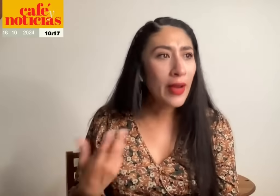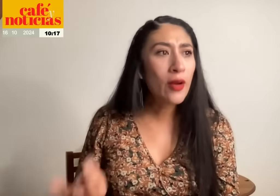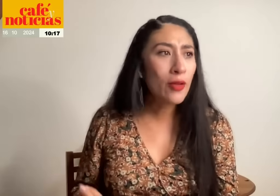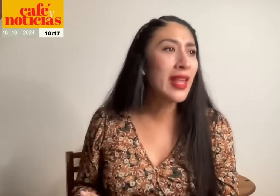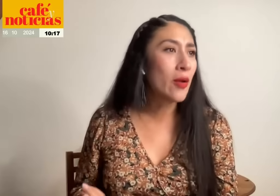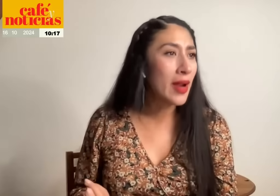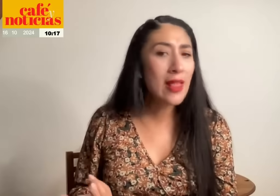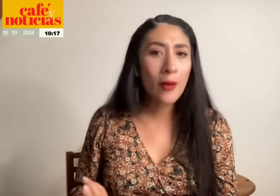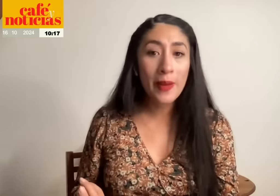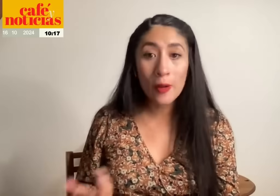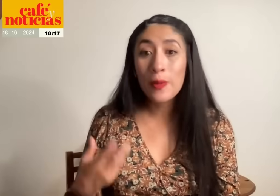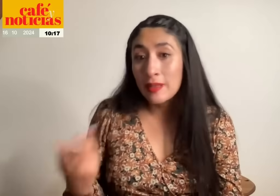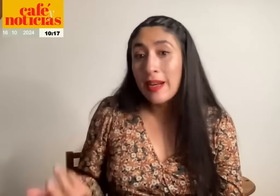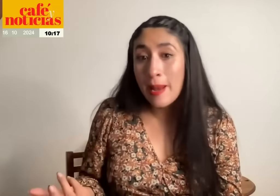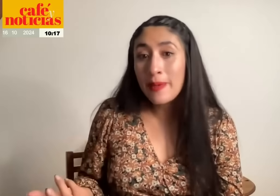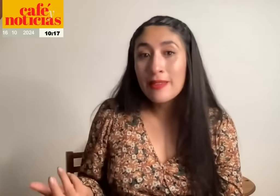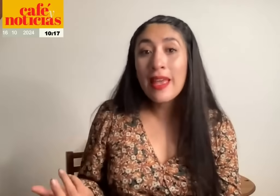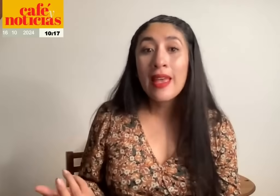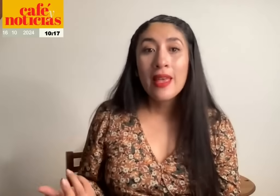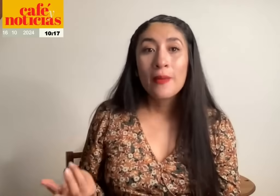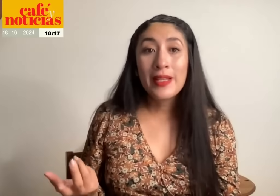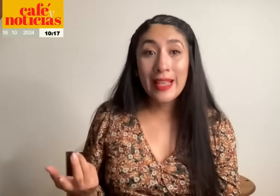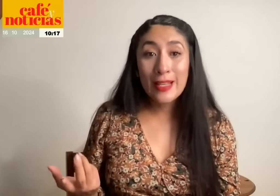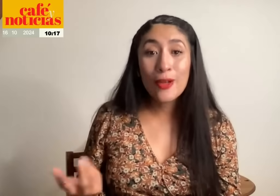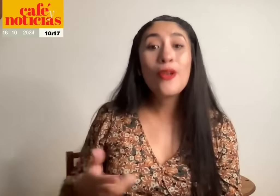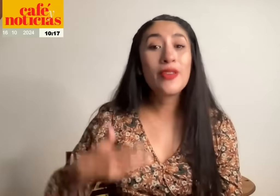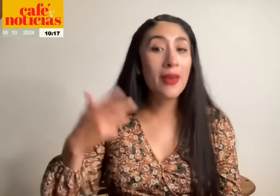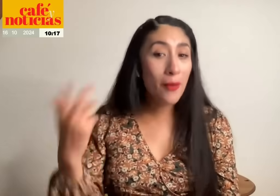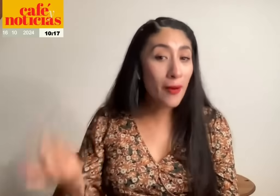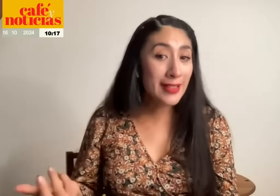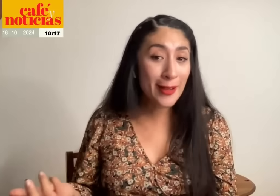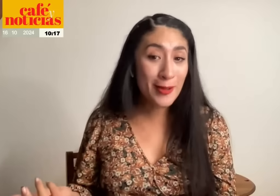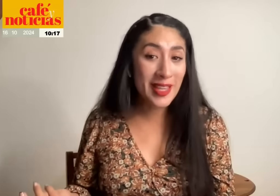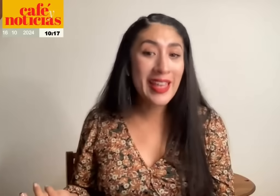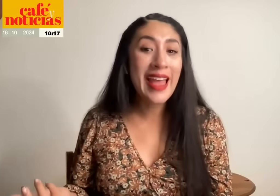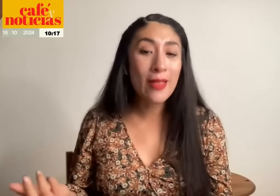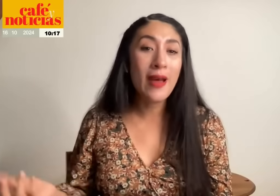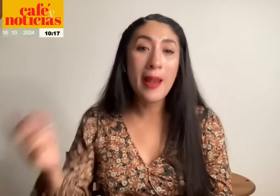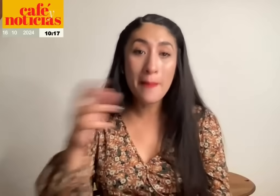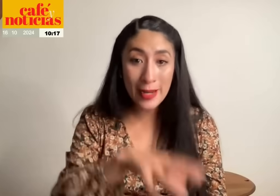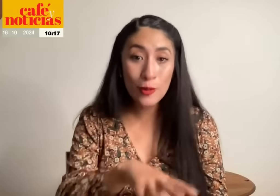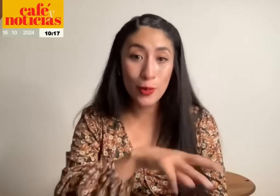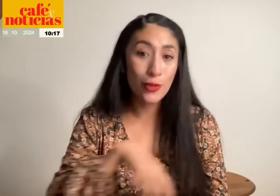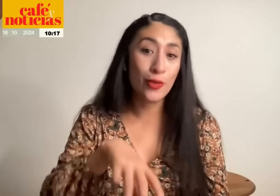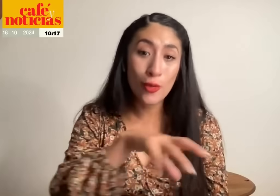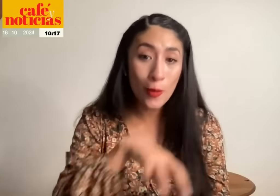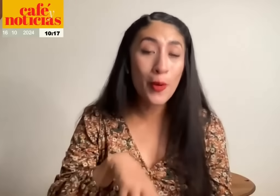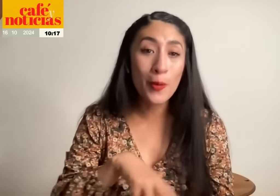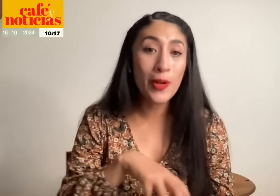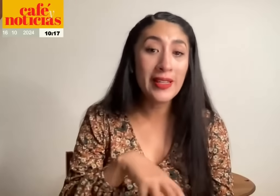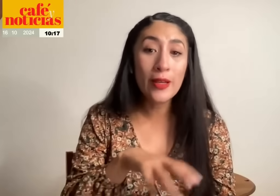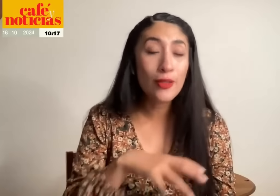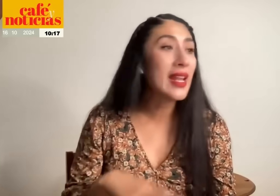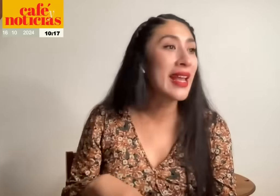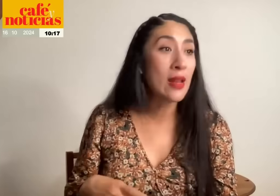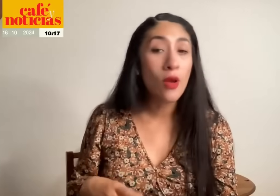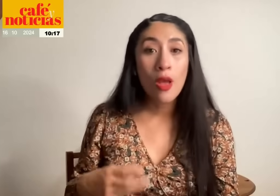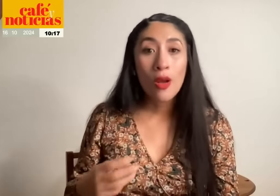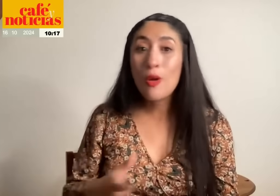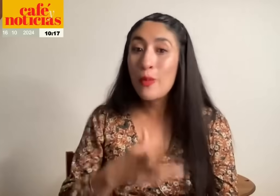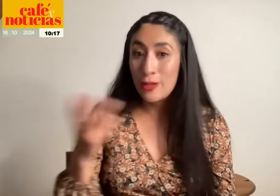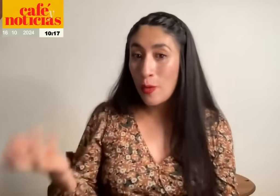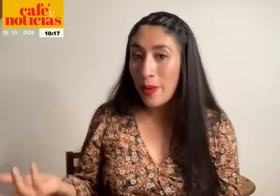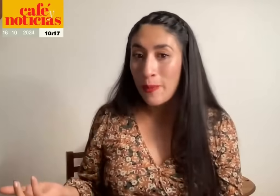las que fue condecorado, pero pues realmente pues eso lo llevó a ser considerado, al menos por su grupo político